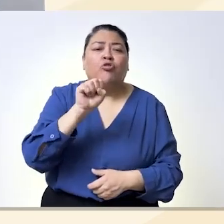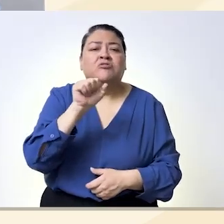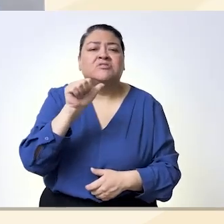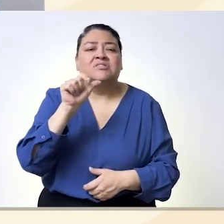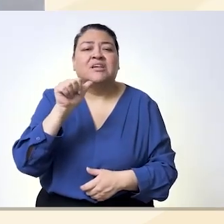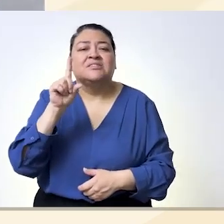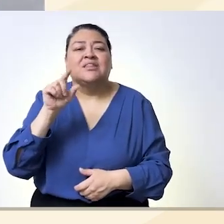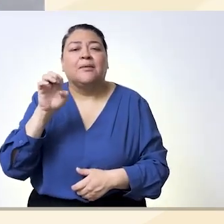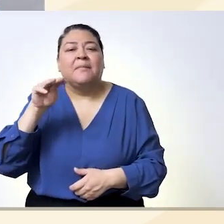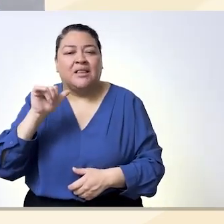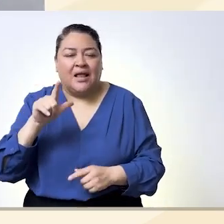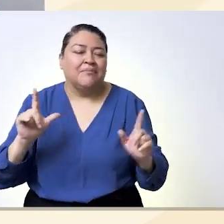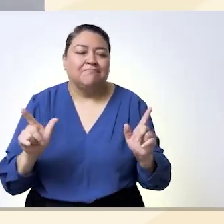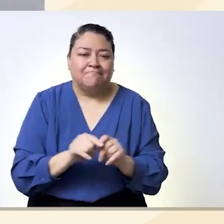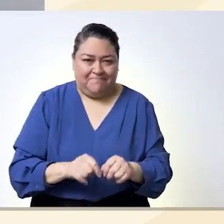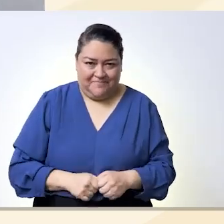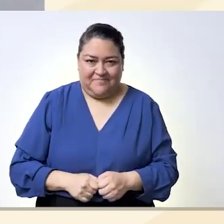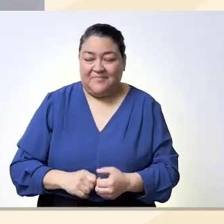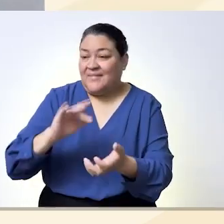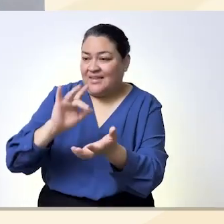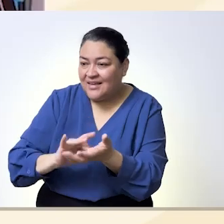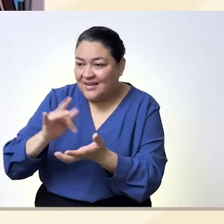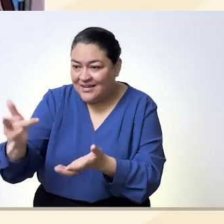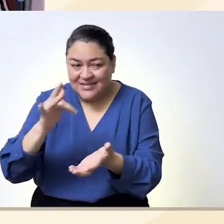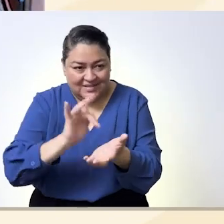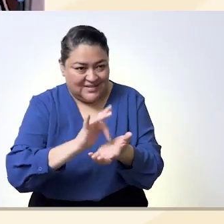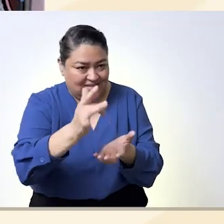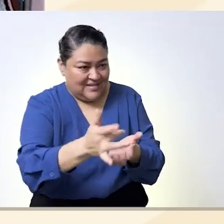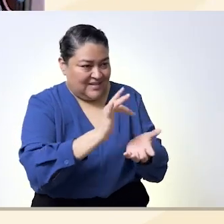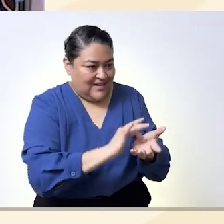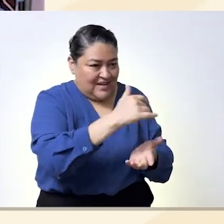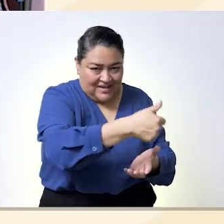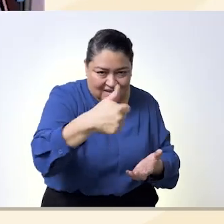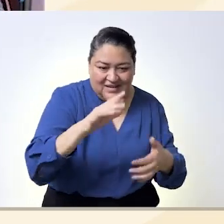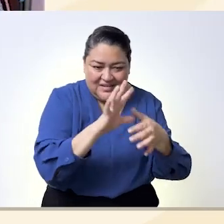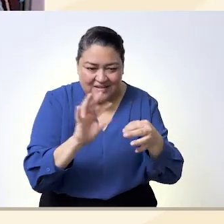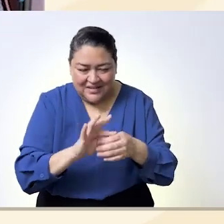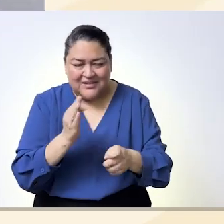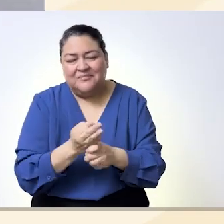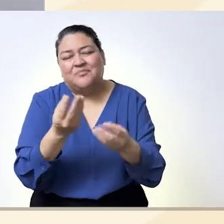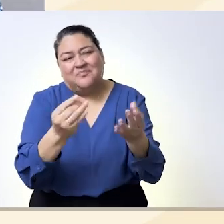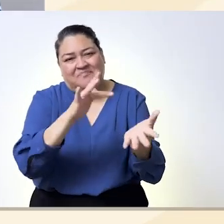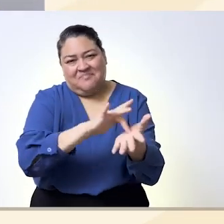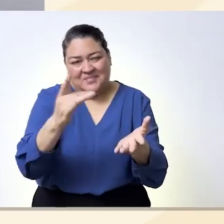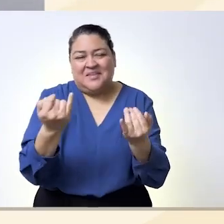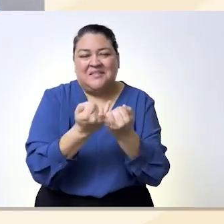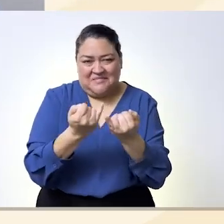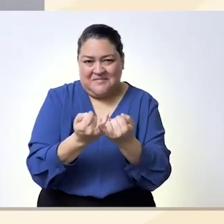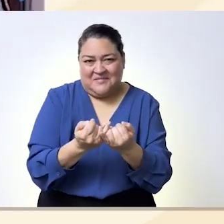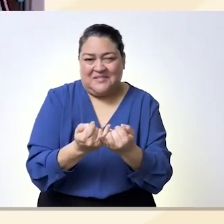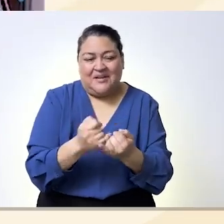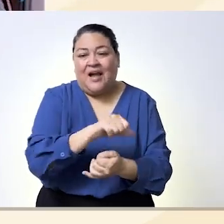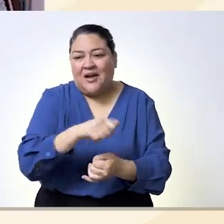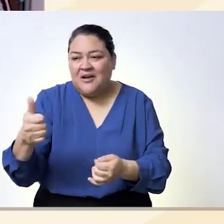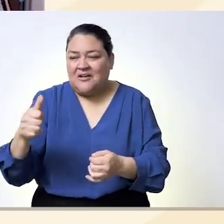Joan. Y gracias a cada una de ustedes por todo el trabajo de acompañamiento que hacen, también el acompañamiento que hacen otras activistas, otras